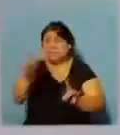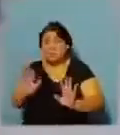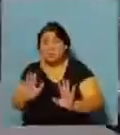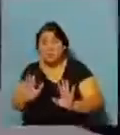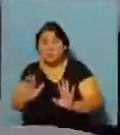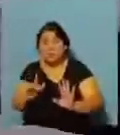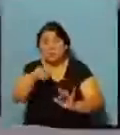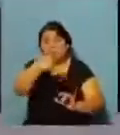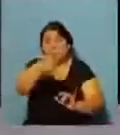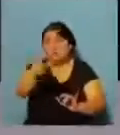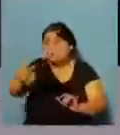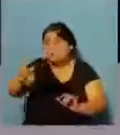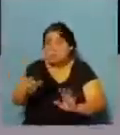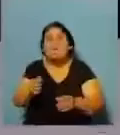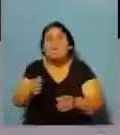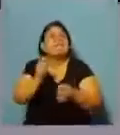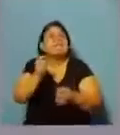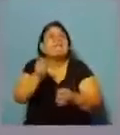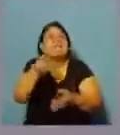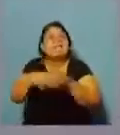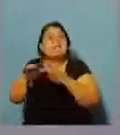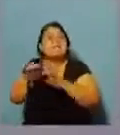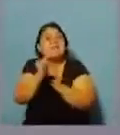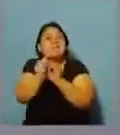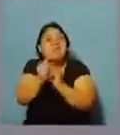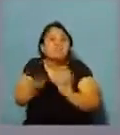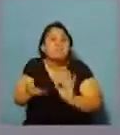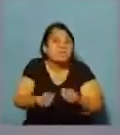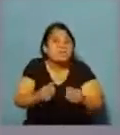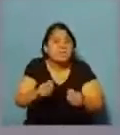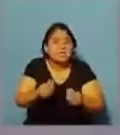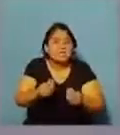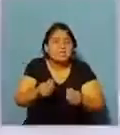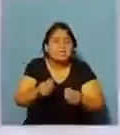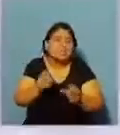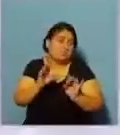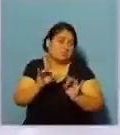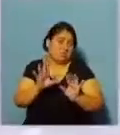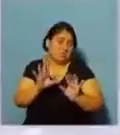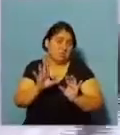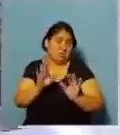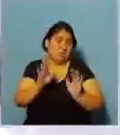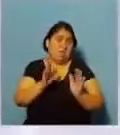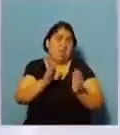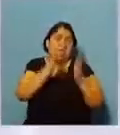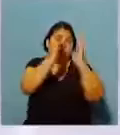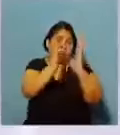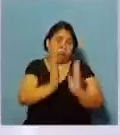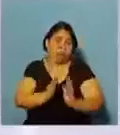dirigen su fabricación es a un tipo de persona